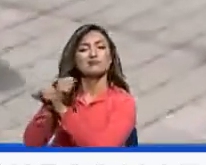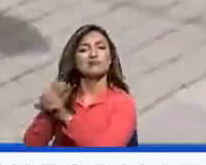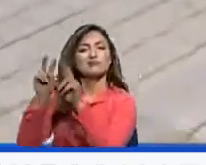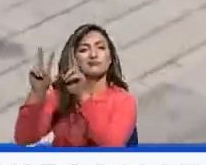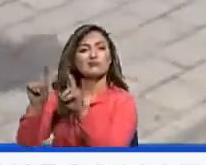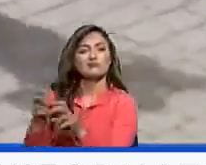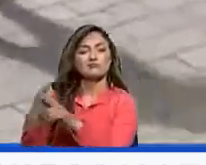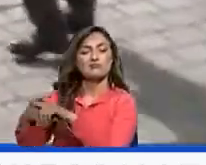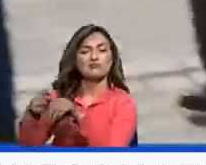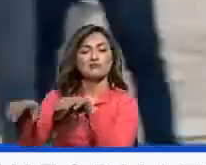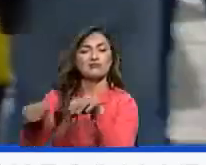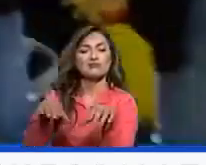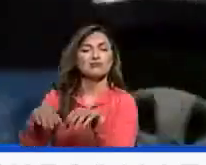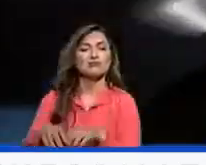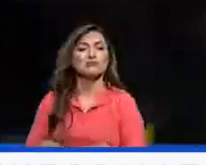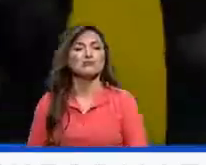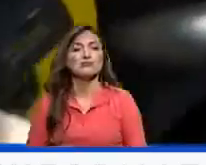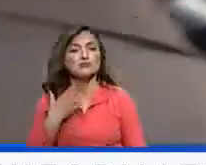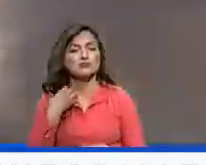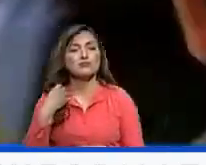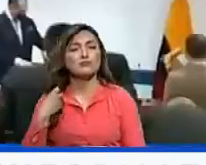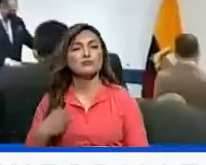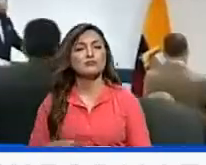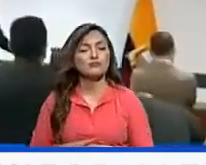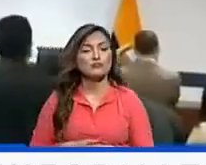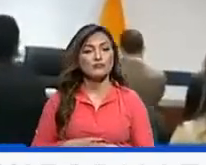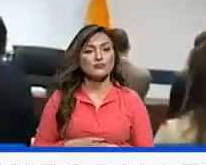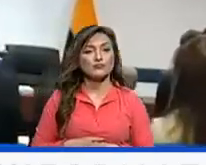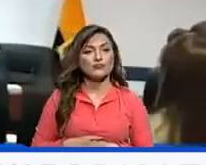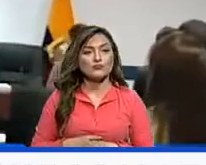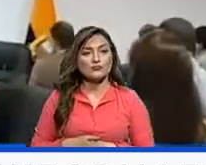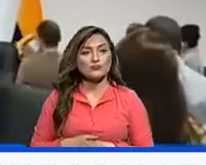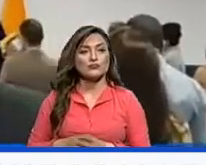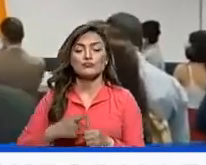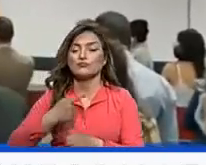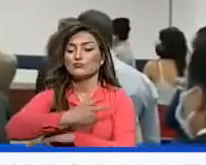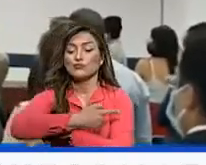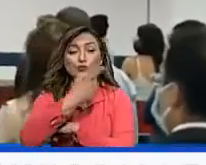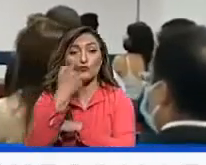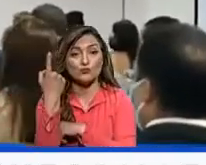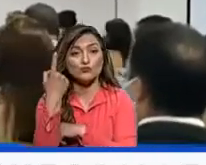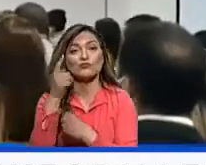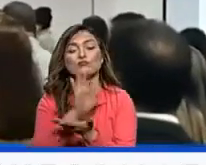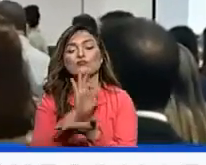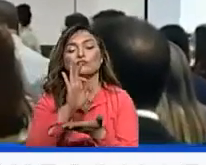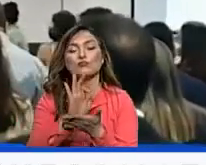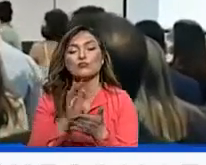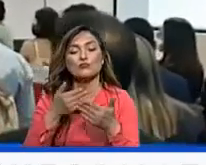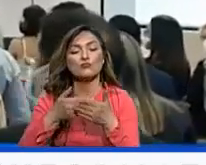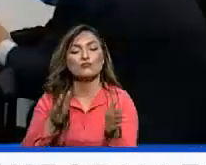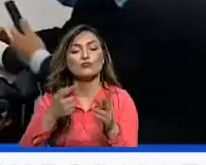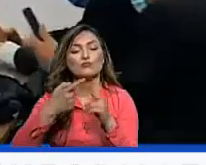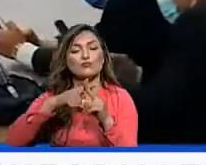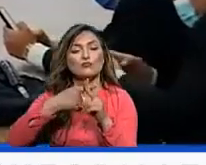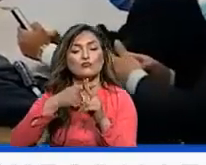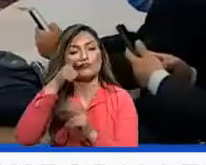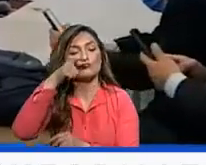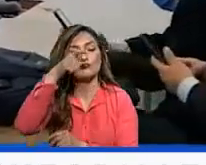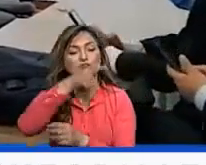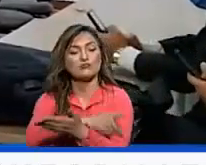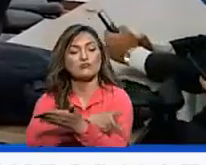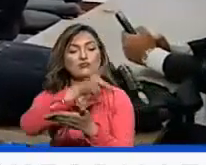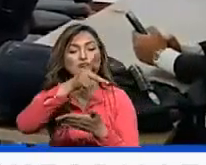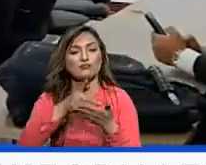como múltiples actividades. Durante este primer día se escucharon los alegatos de apertura. El fiscal de